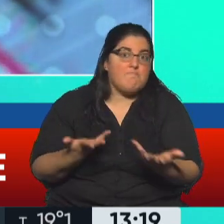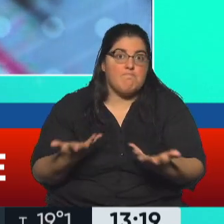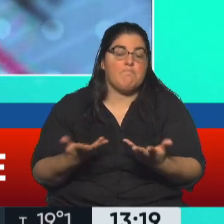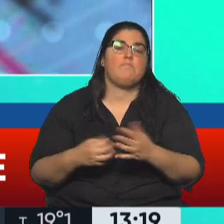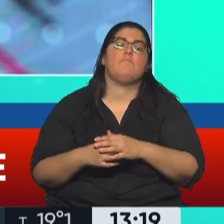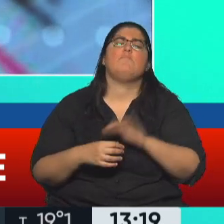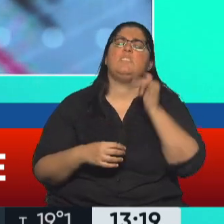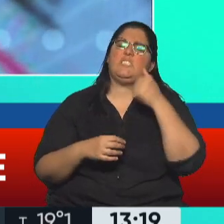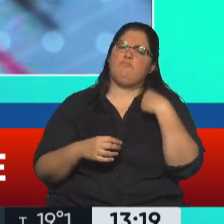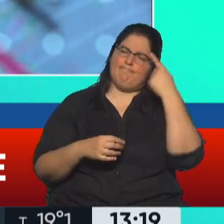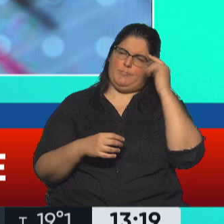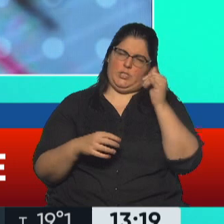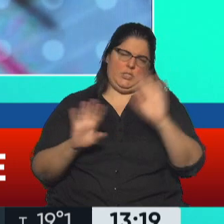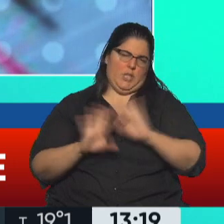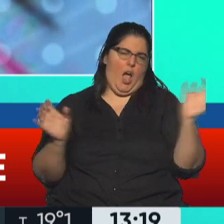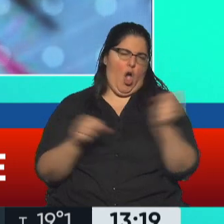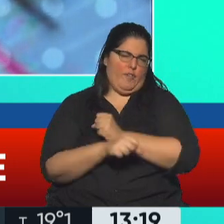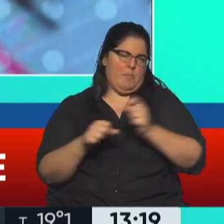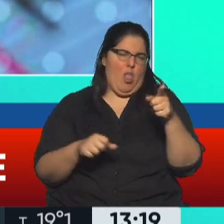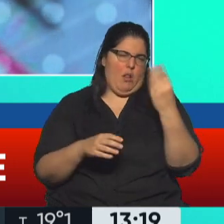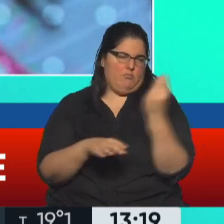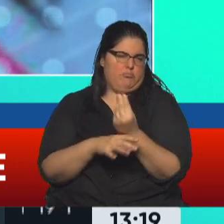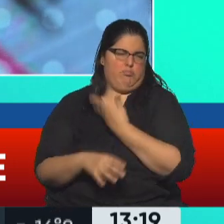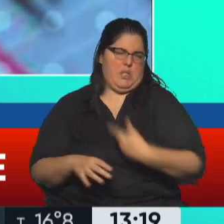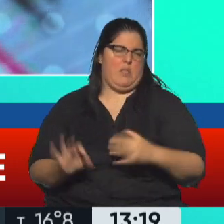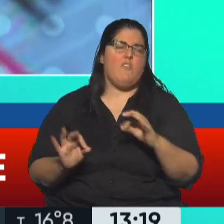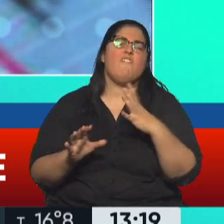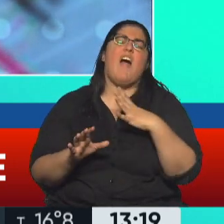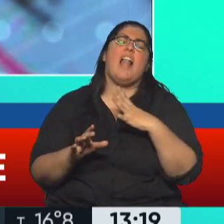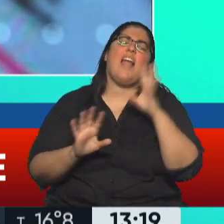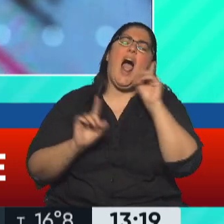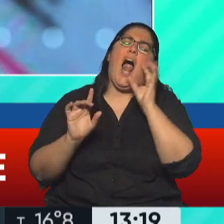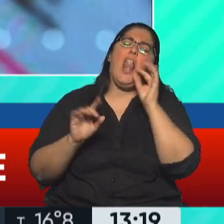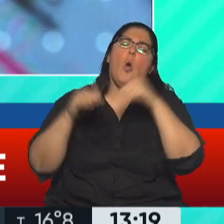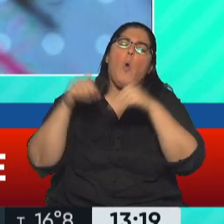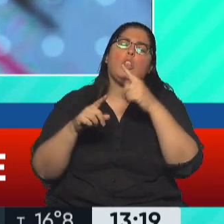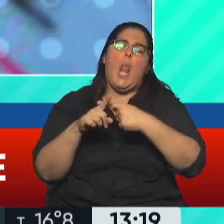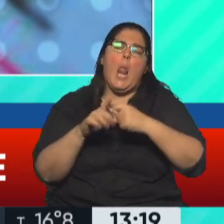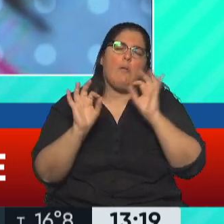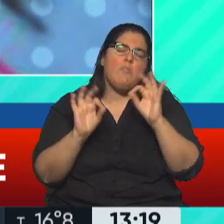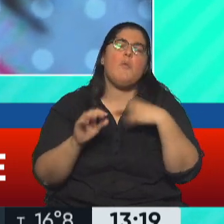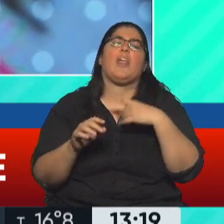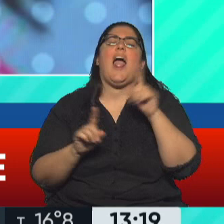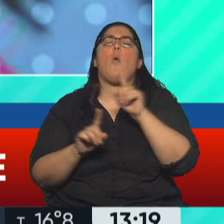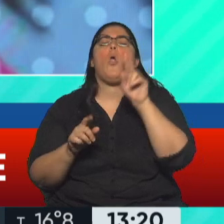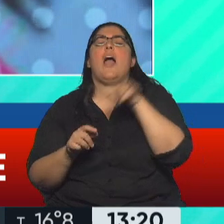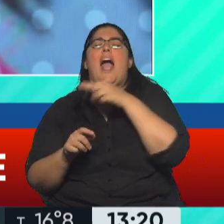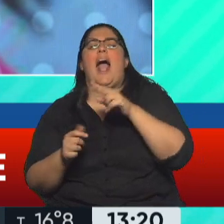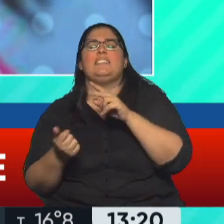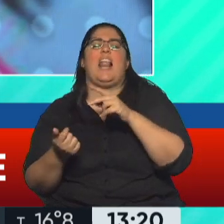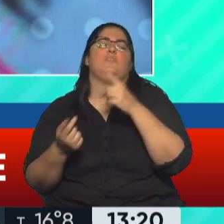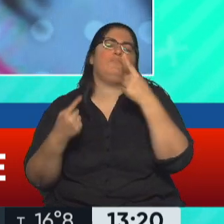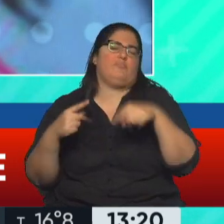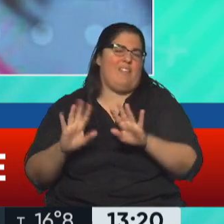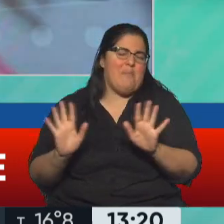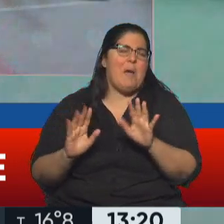confirmado que Pedro Castillo va a ser el presidente. Faltan contar algunos votos producto de las impugnaciones que hay, pero desde